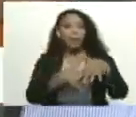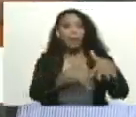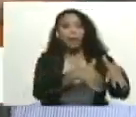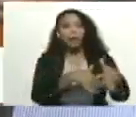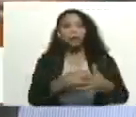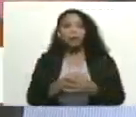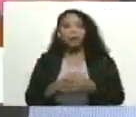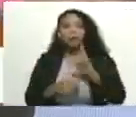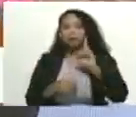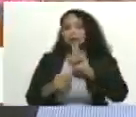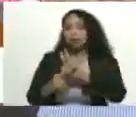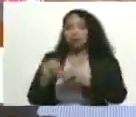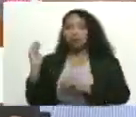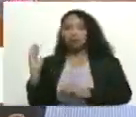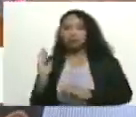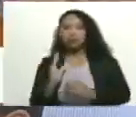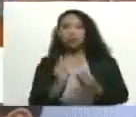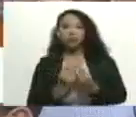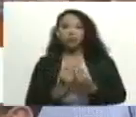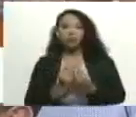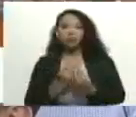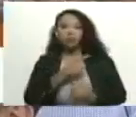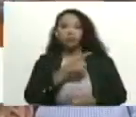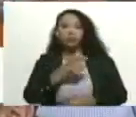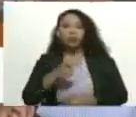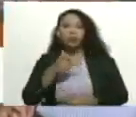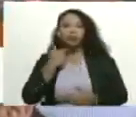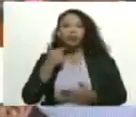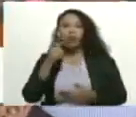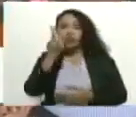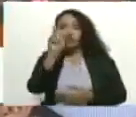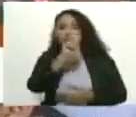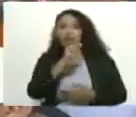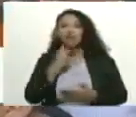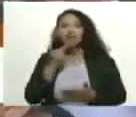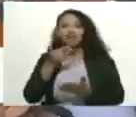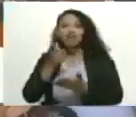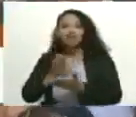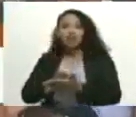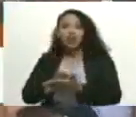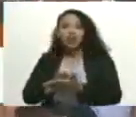venía una compañera que falleció su hijo hace un mes, un niño.